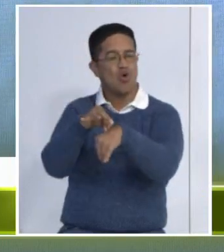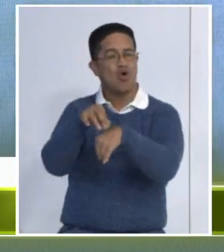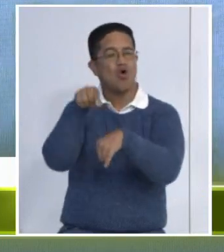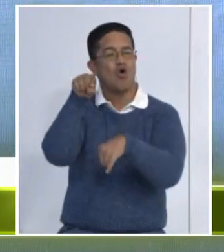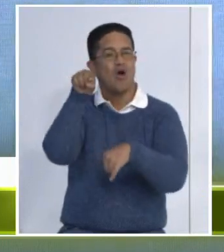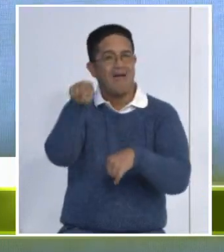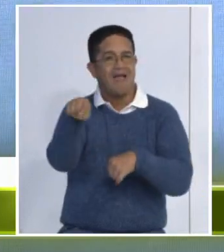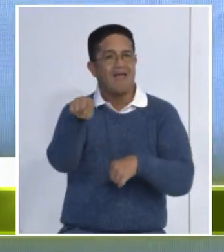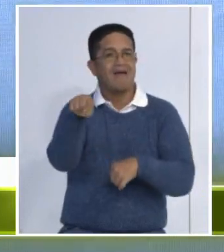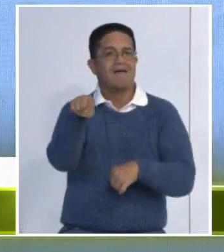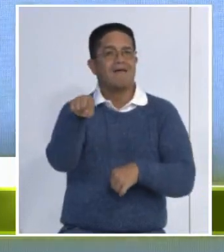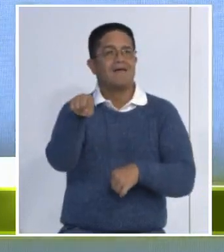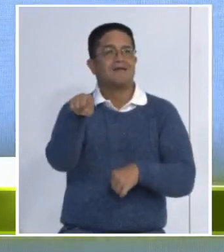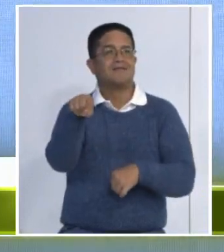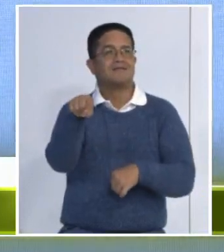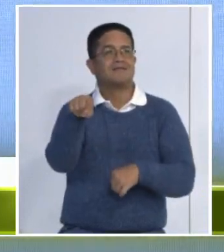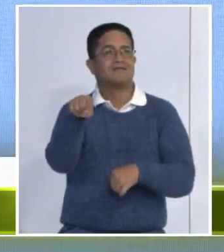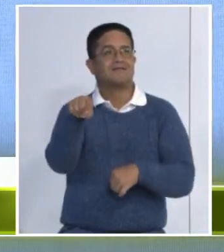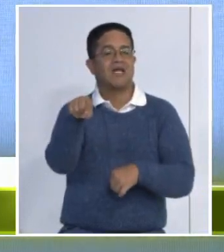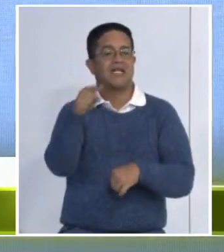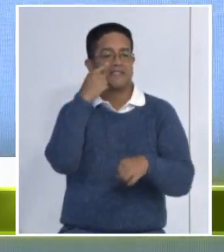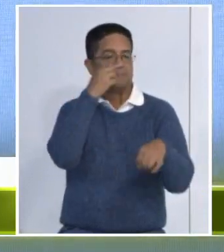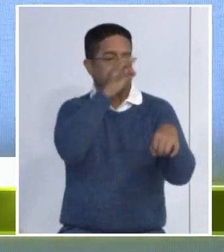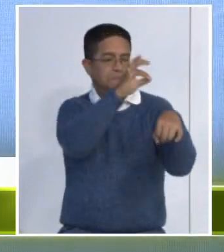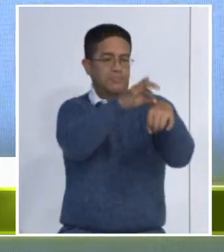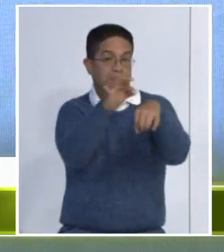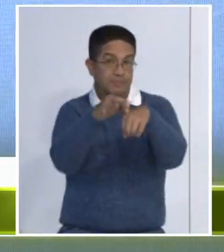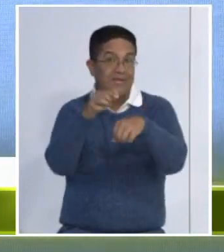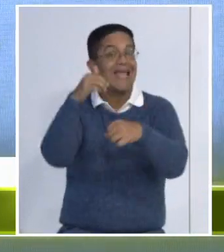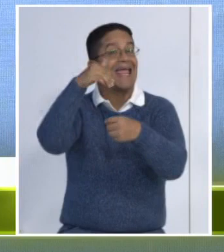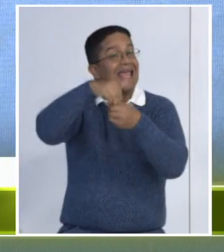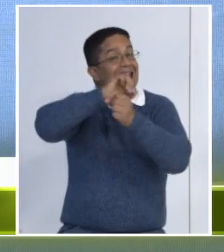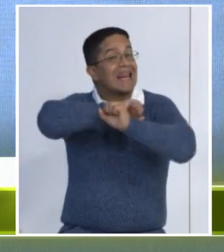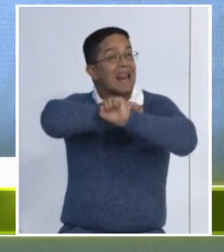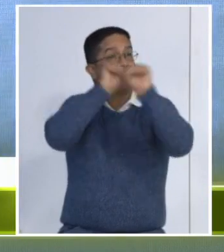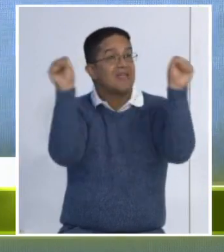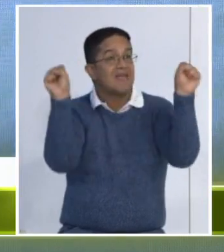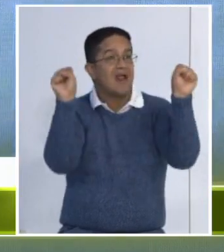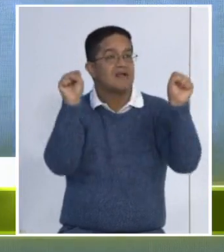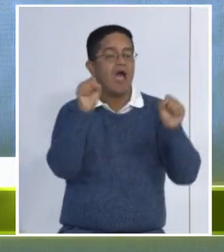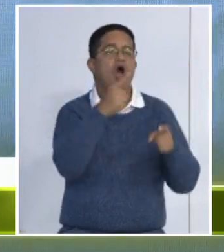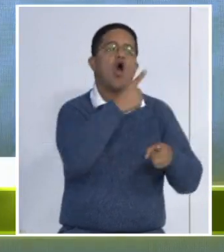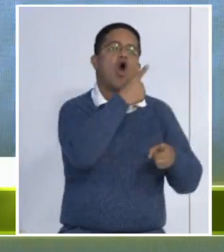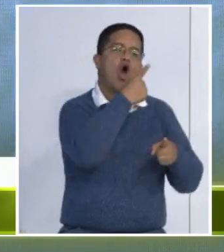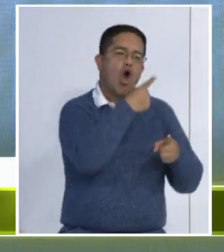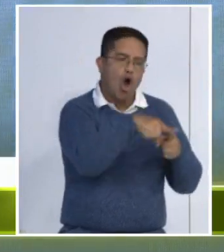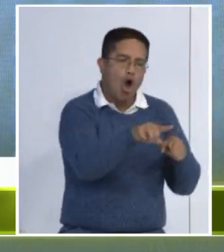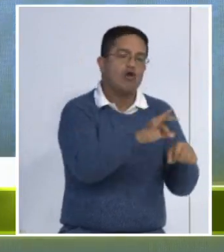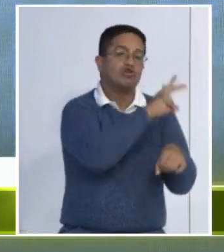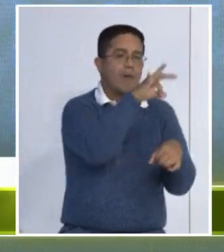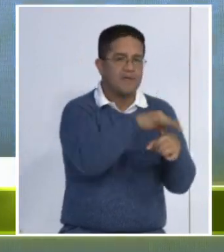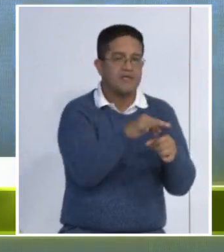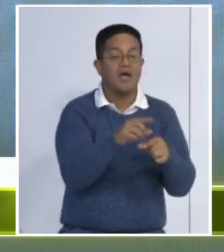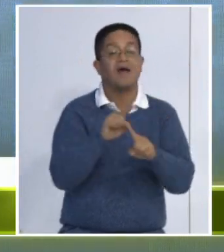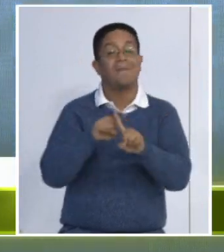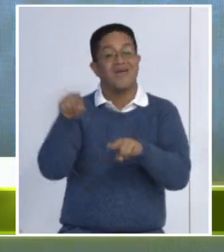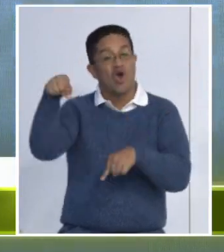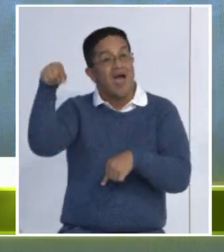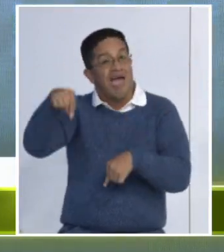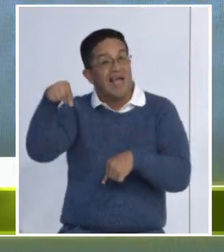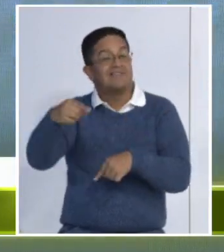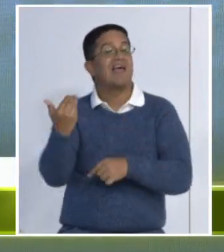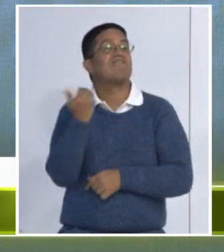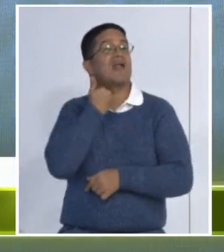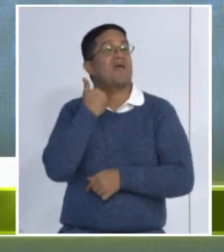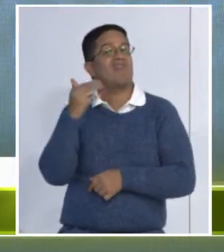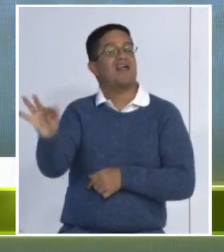generalmente se hace sus picaduras en el día. O sea, a diferencia de otros, estas enfermedades generalmente se transmiten el día. Entonces,